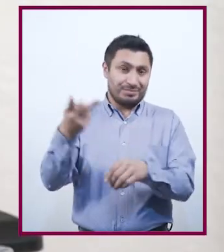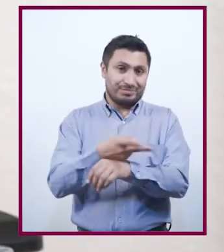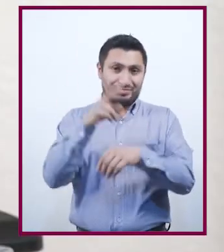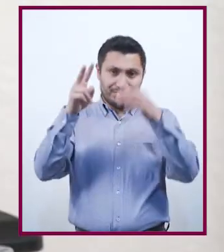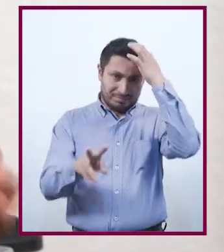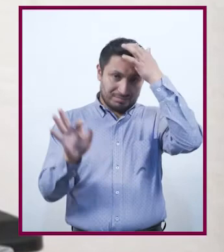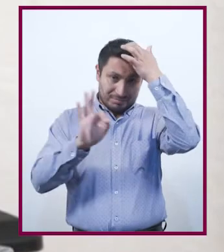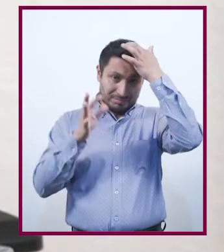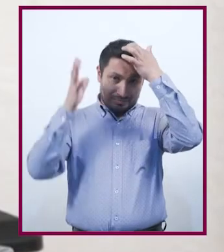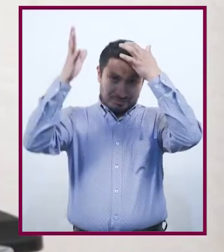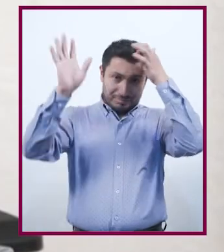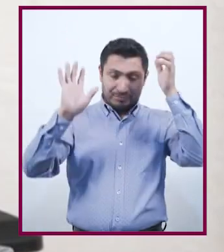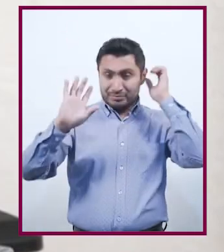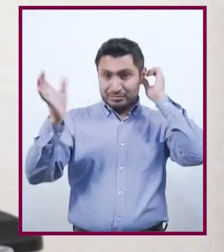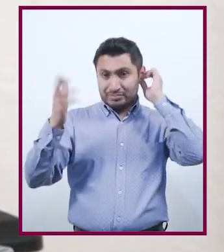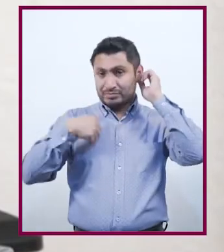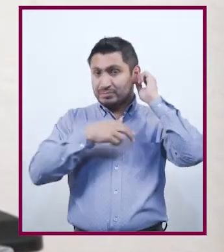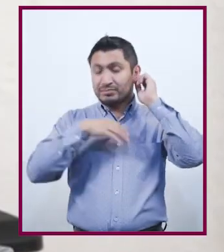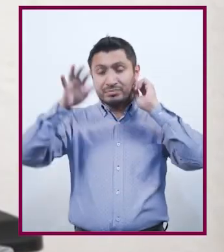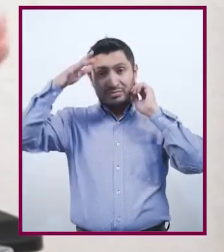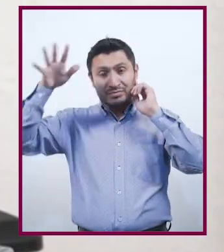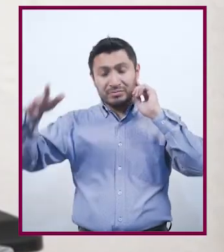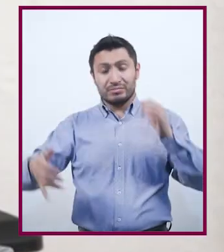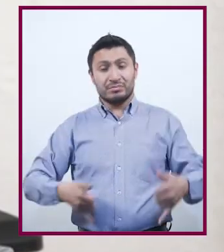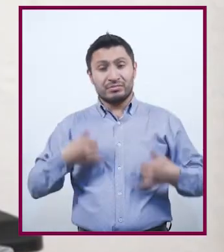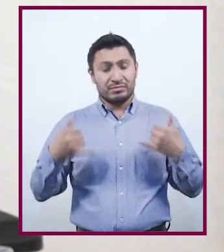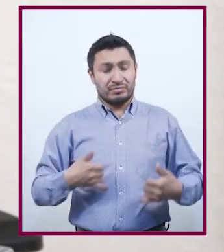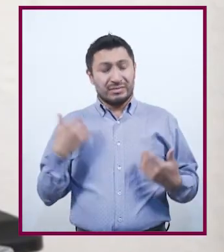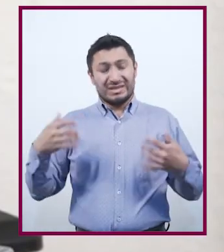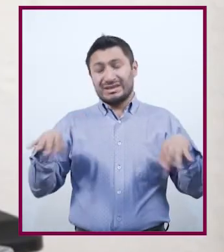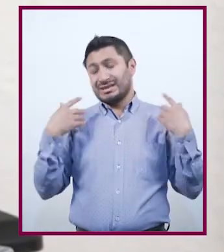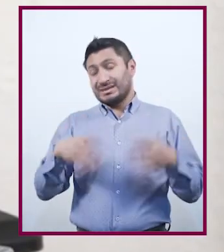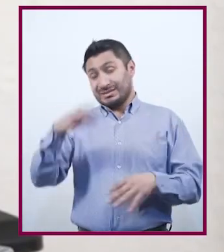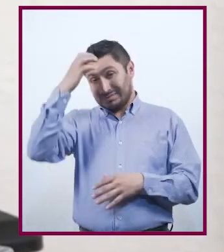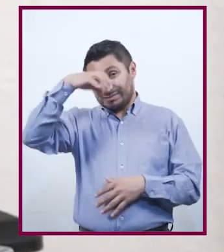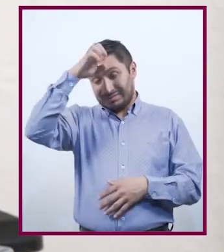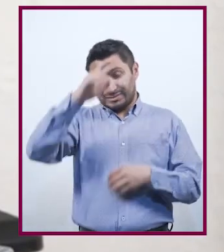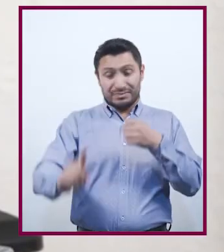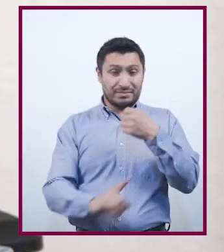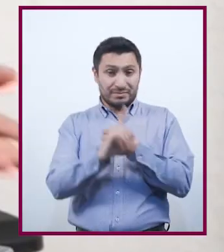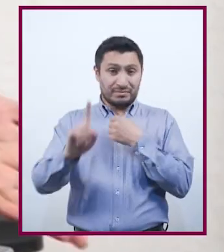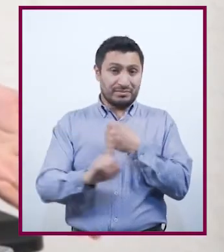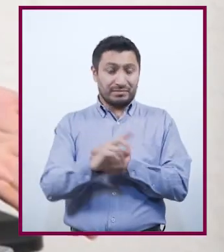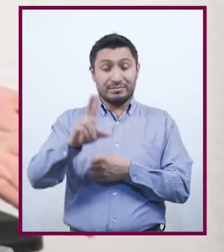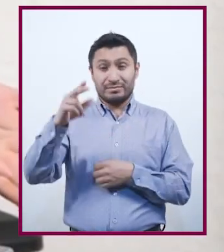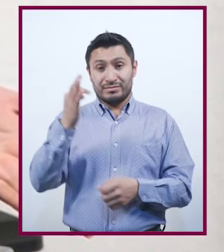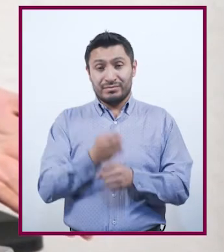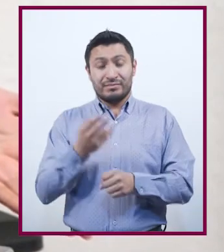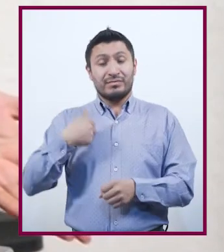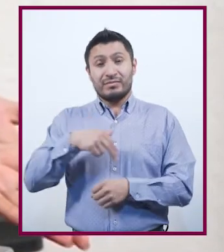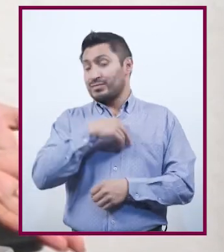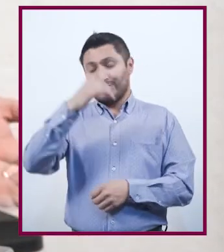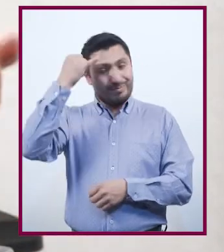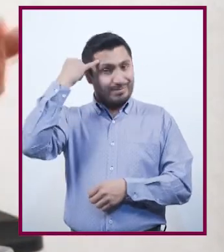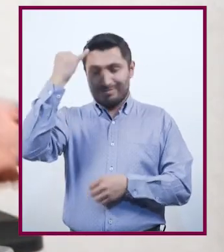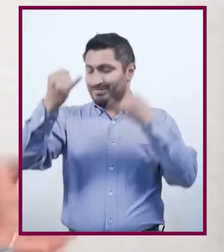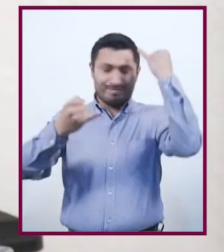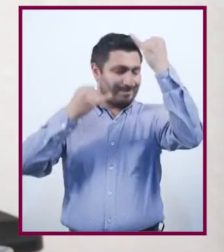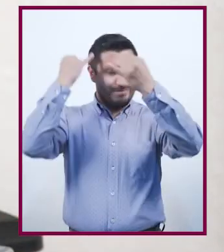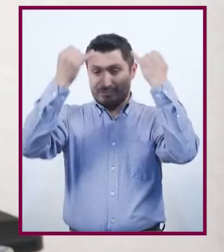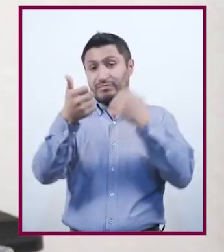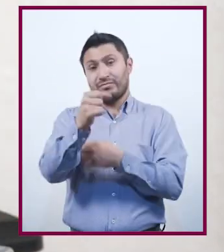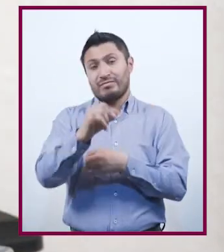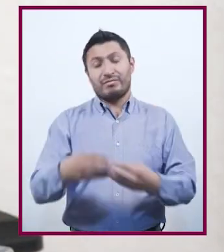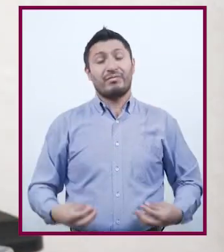seamos adultos, los jóvenes experimentarán y enfrentarán problemas que ni siquiera imaginamos. Así es la vida. La